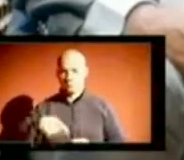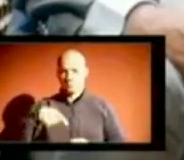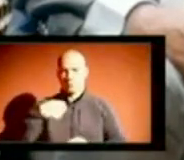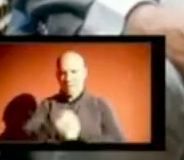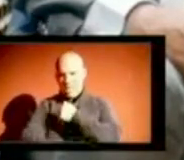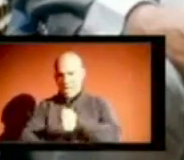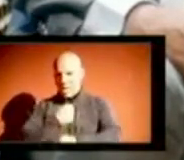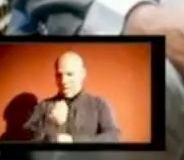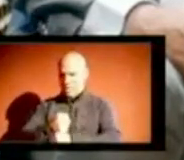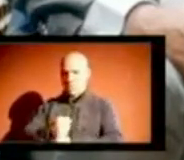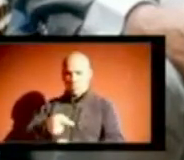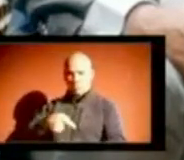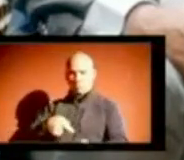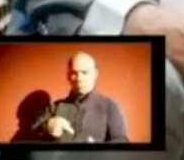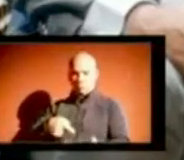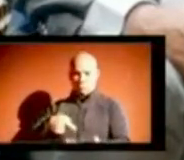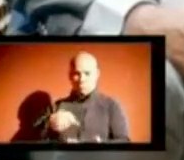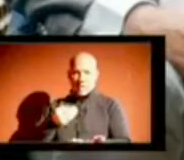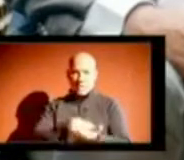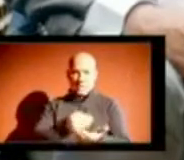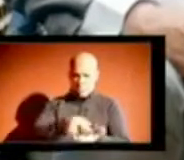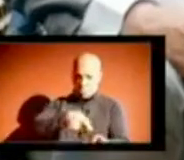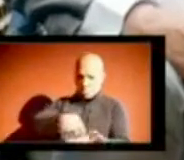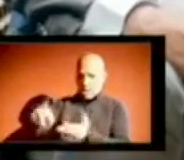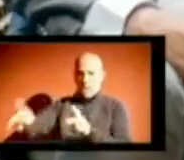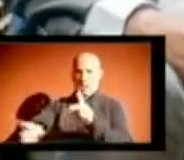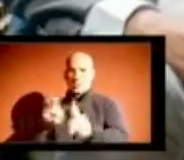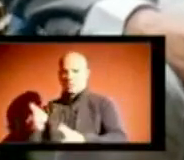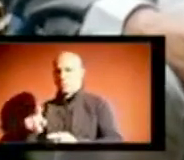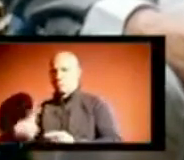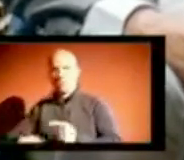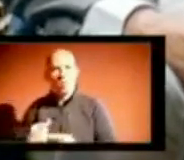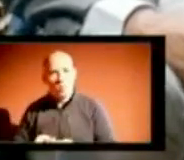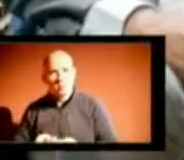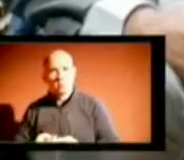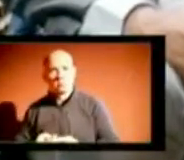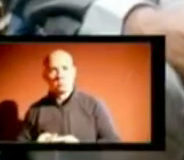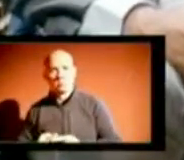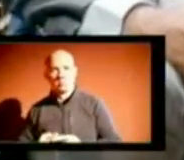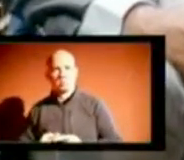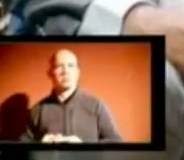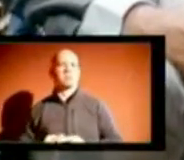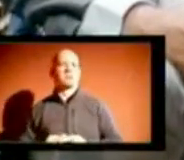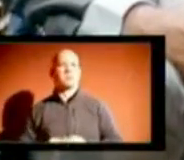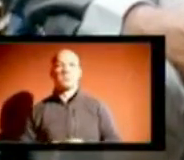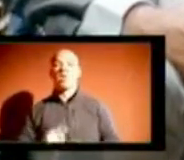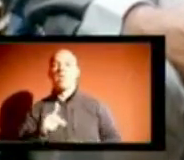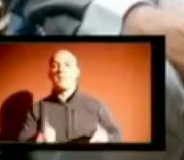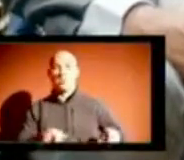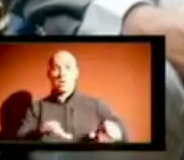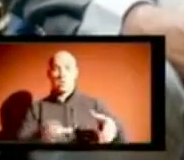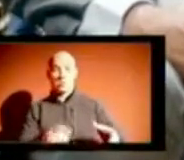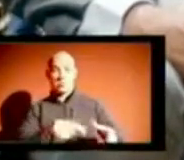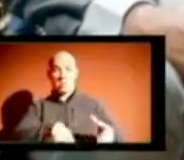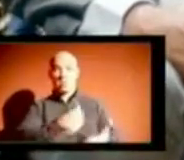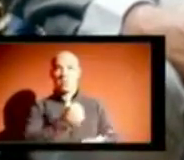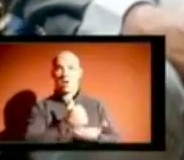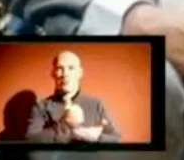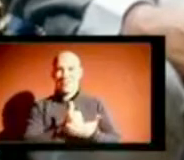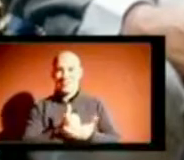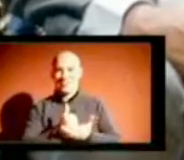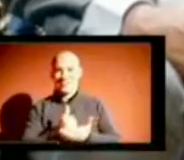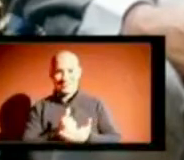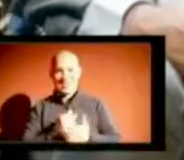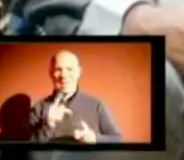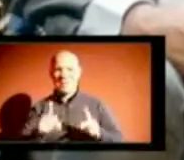en reintegros? Y si ustedes van a tener disponible el grupo de personas que ayudaban a llenar las